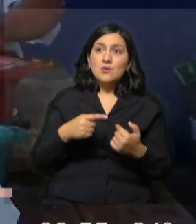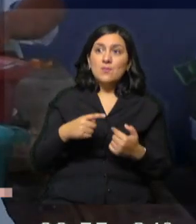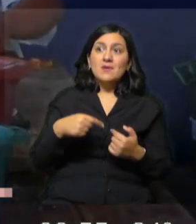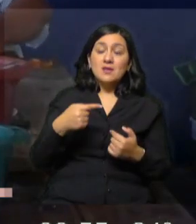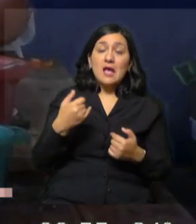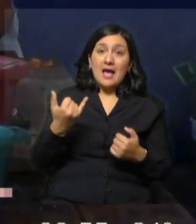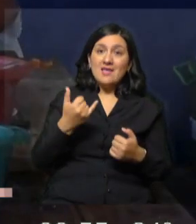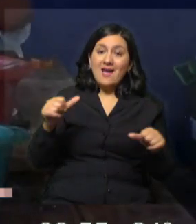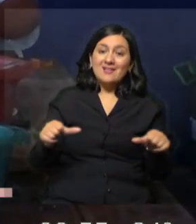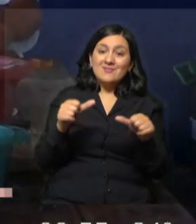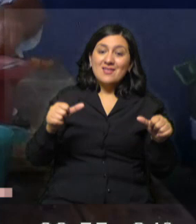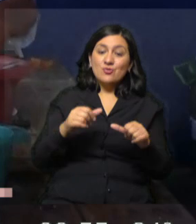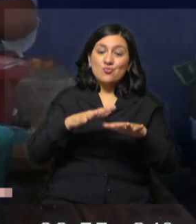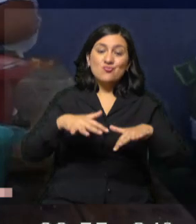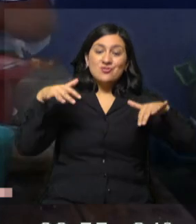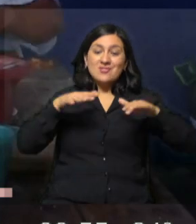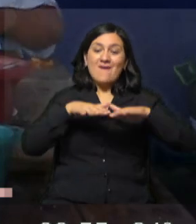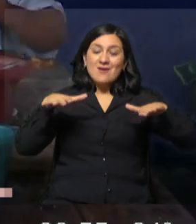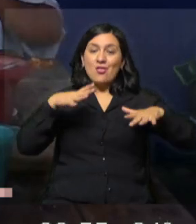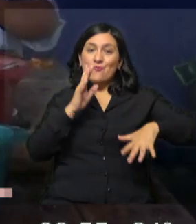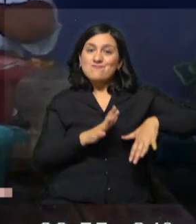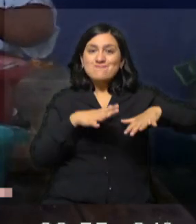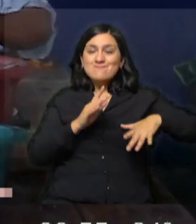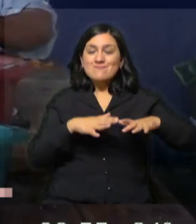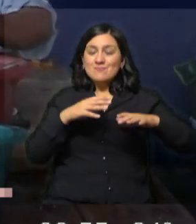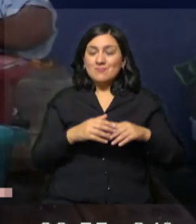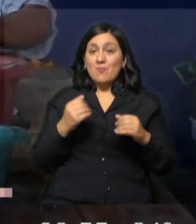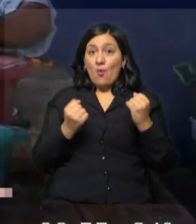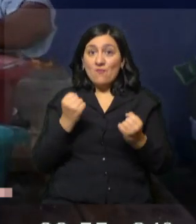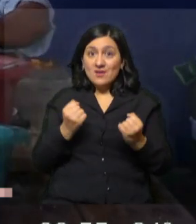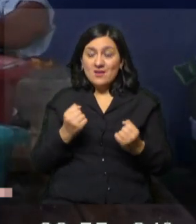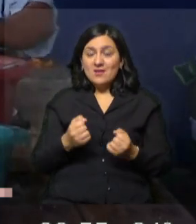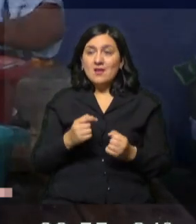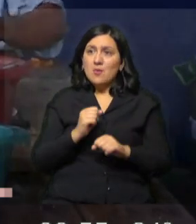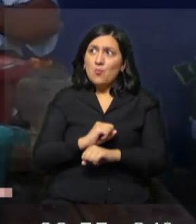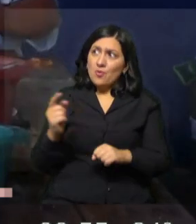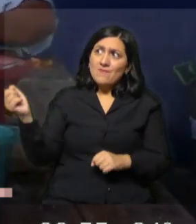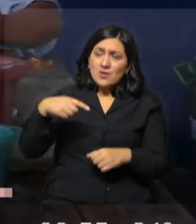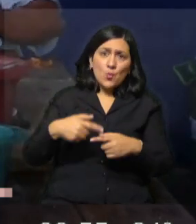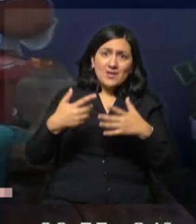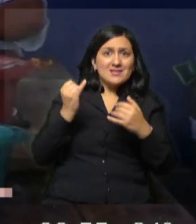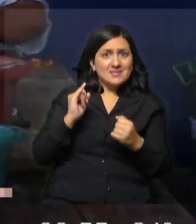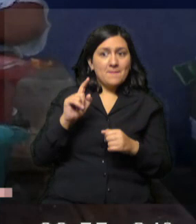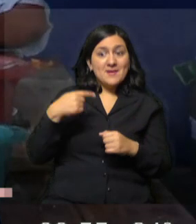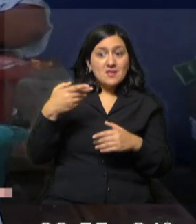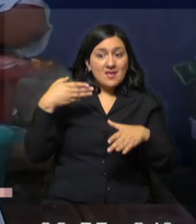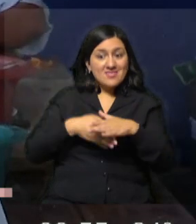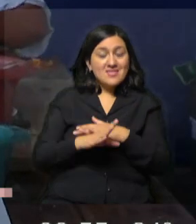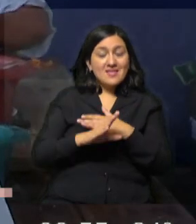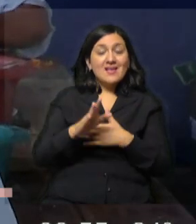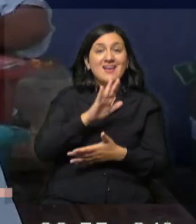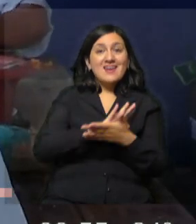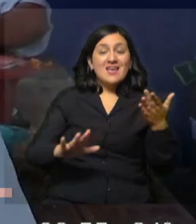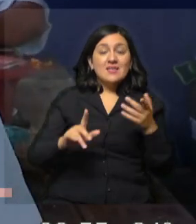con un tablado de esos móviles acá. Mirá, bueno, puede venir cualquier vecino aquí a ver las murgas. Sí, mañana entrada gratis, va a actuar Bola